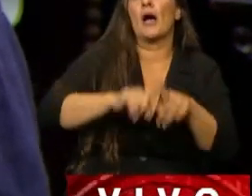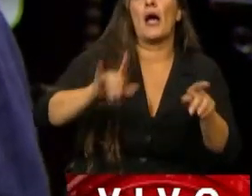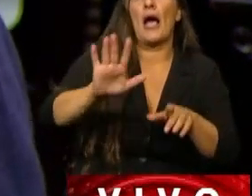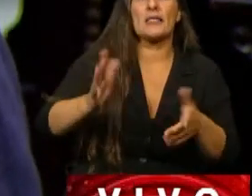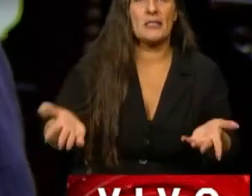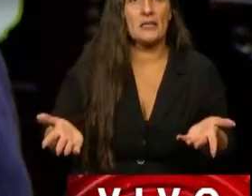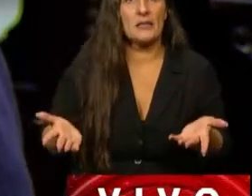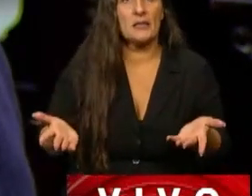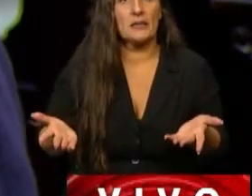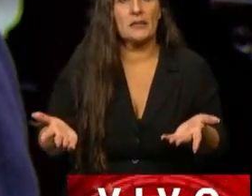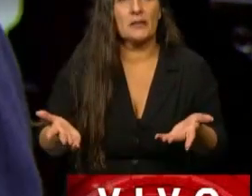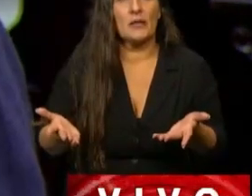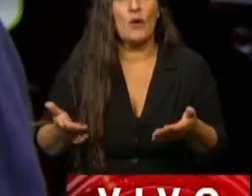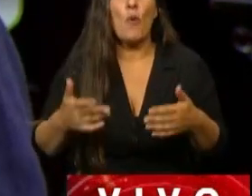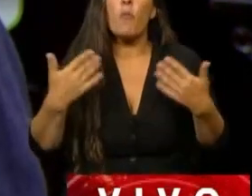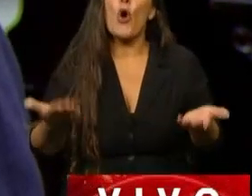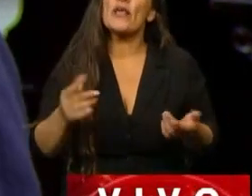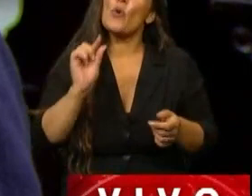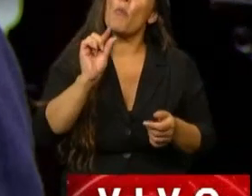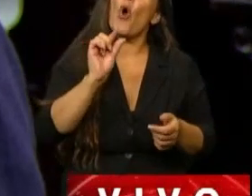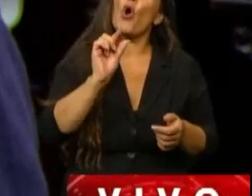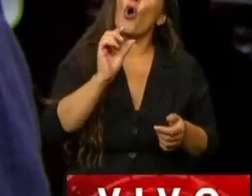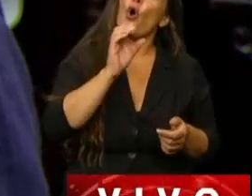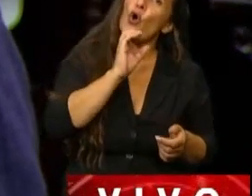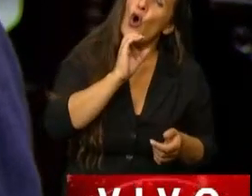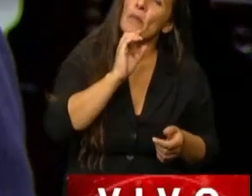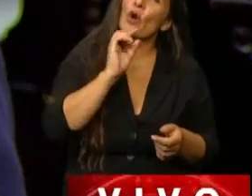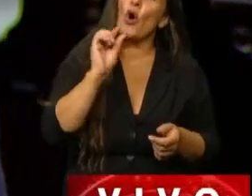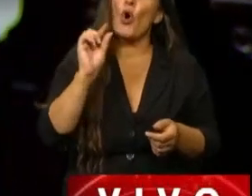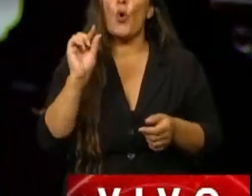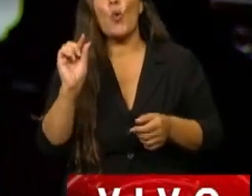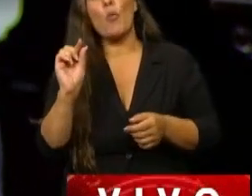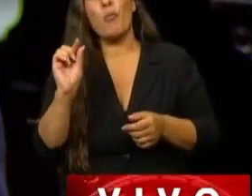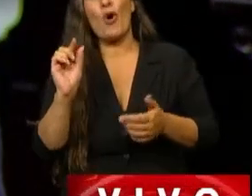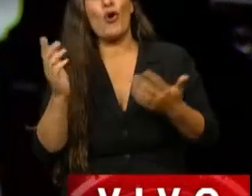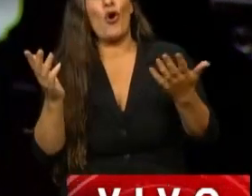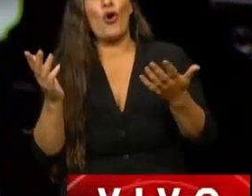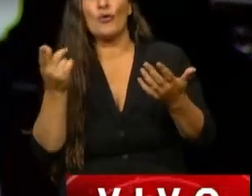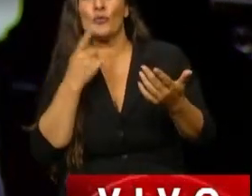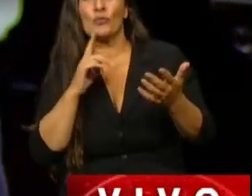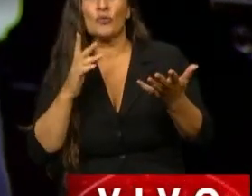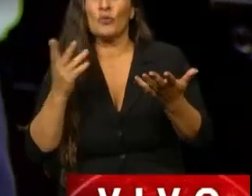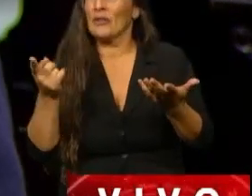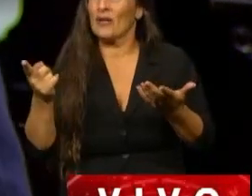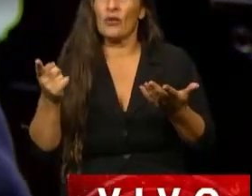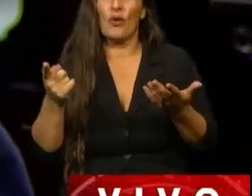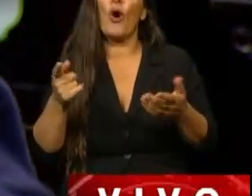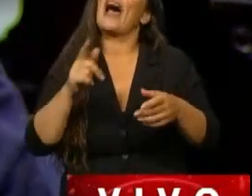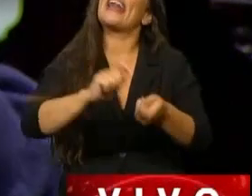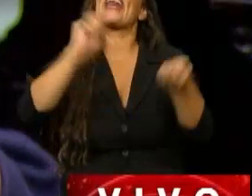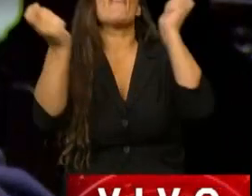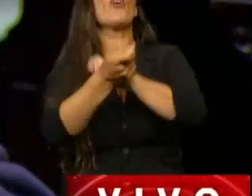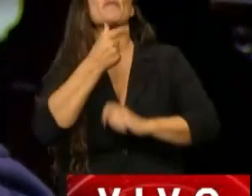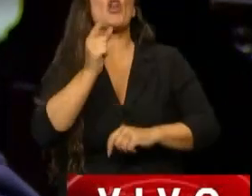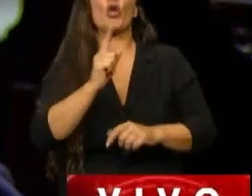es gracioso y a su vez penoso que se diga no queremos hacer reformas estructurales. Más allá de que los datos